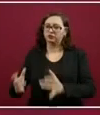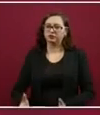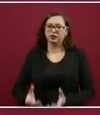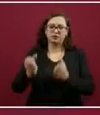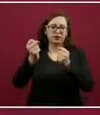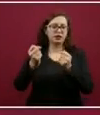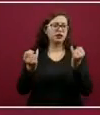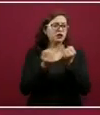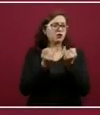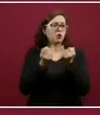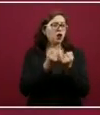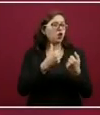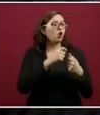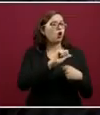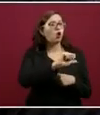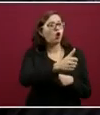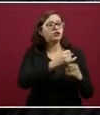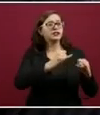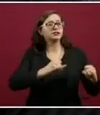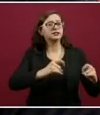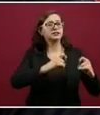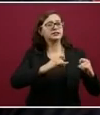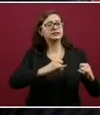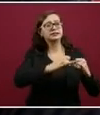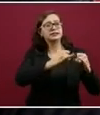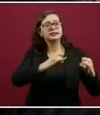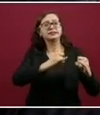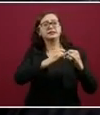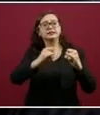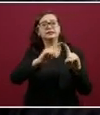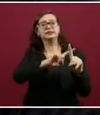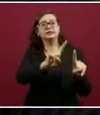se está haciendo al gobierno en su conjunto,